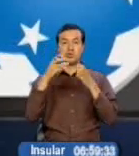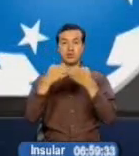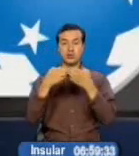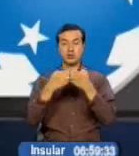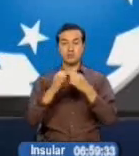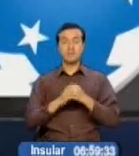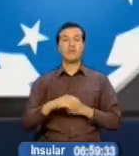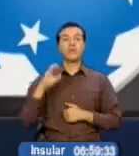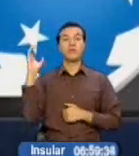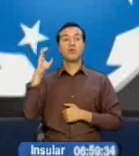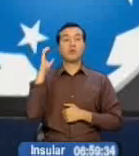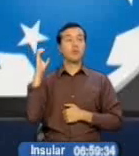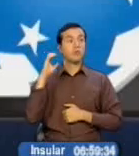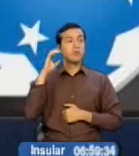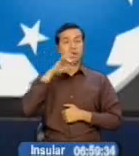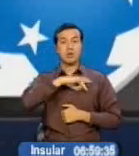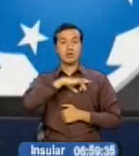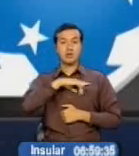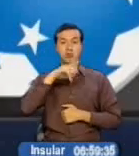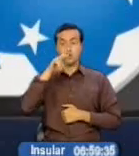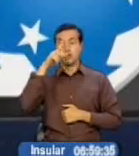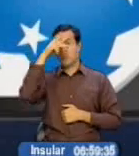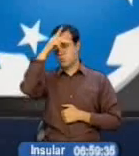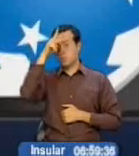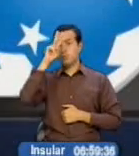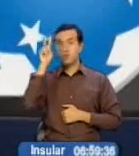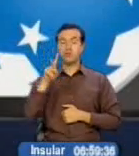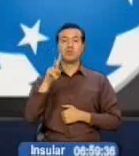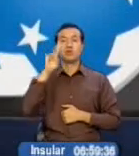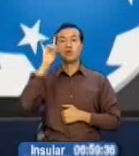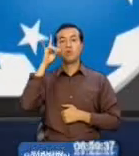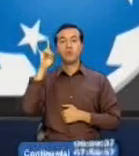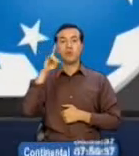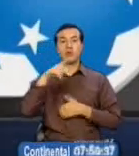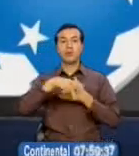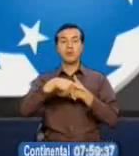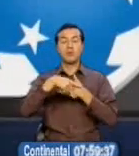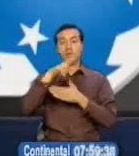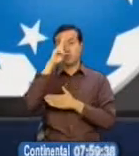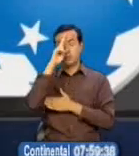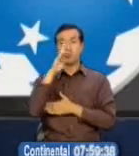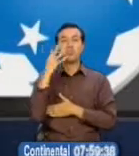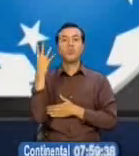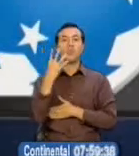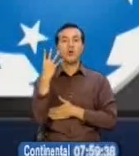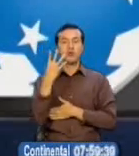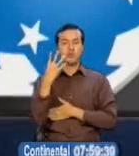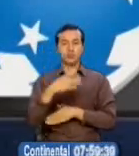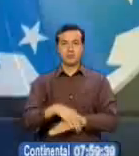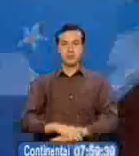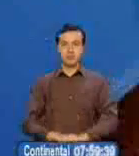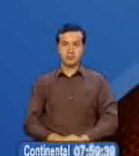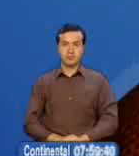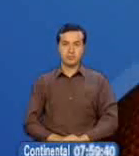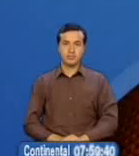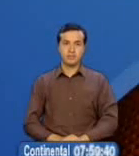equipos, Colombia, Chile, Perú, Venezuela, Ecuador, Bolivia, Paraguay y Uruguay, 4 escuadras.